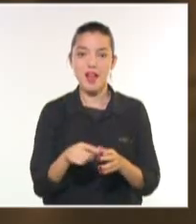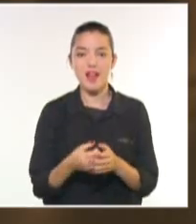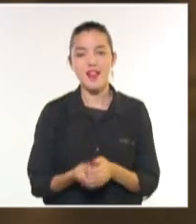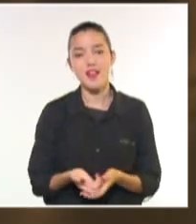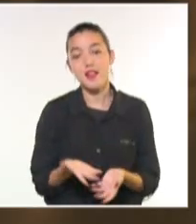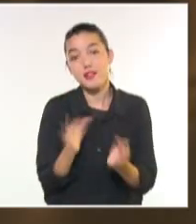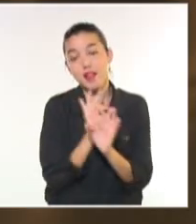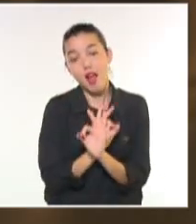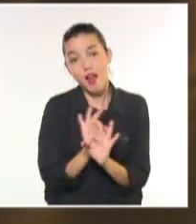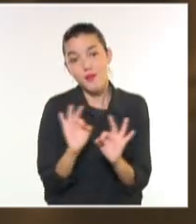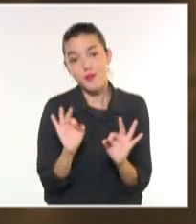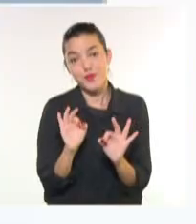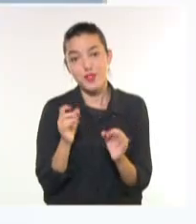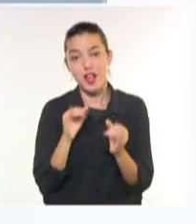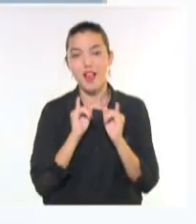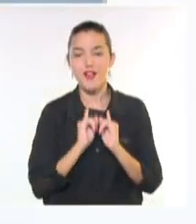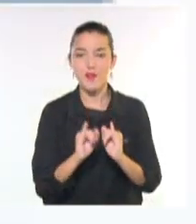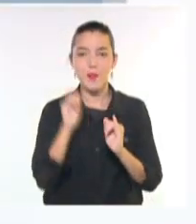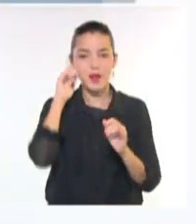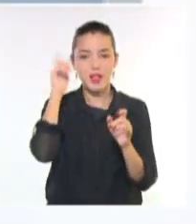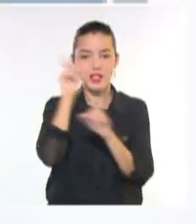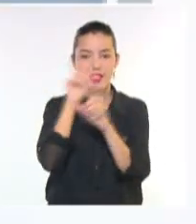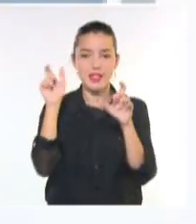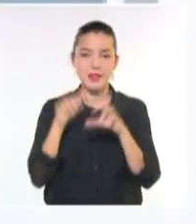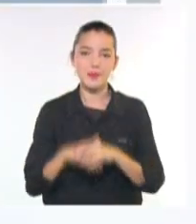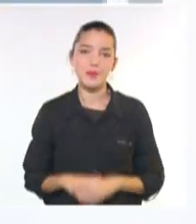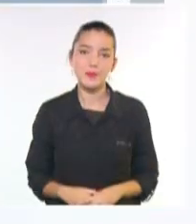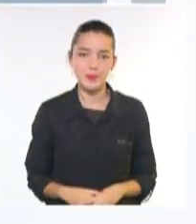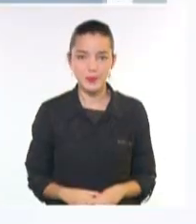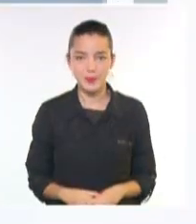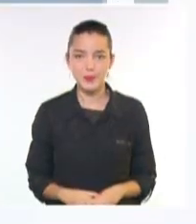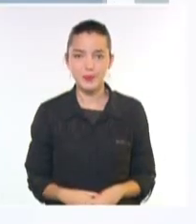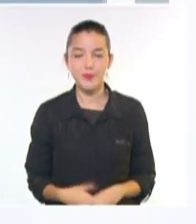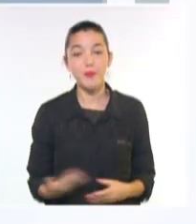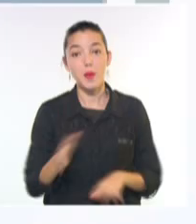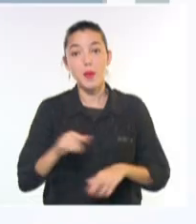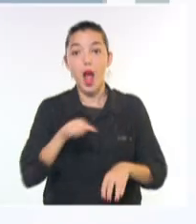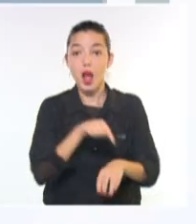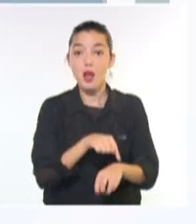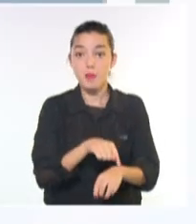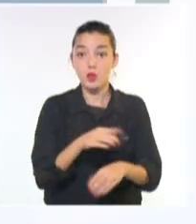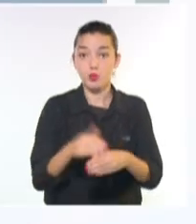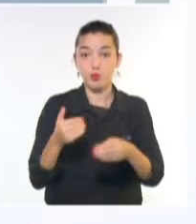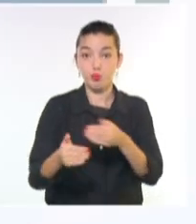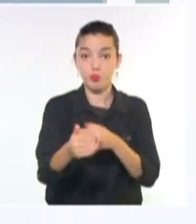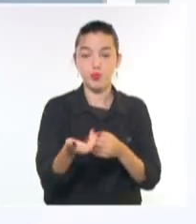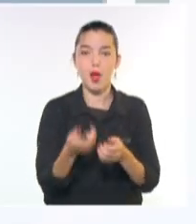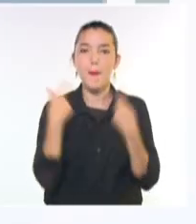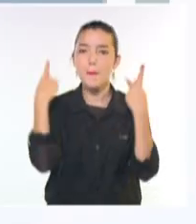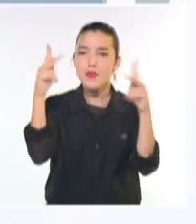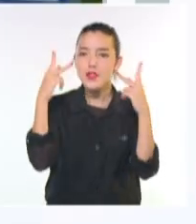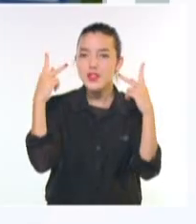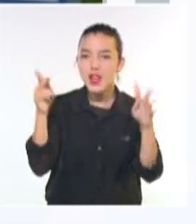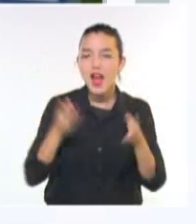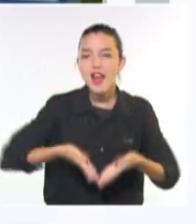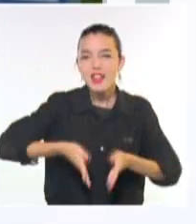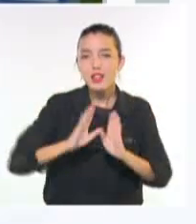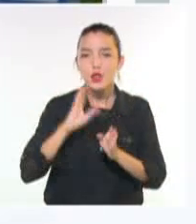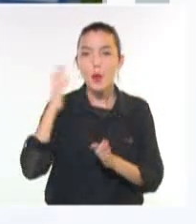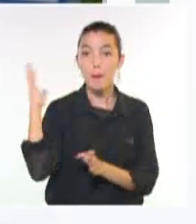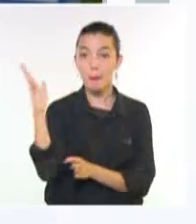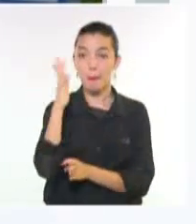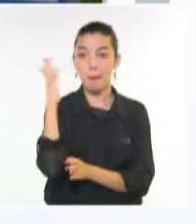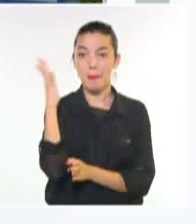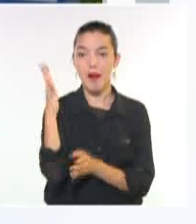del Informativo de la Ciencia Cubana. Por eso, en los próximos minutos, expertos del Instituto de Meteorología de Cuba